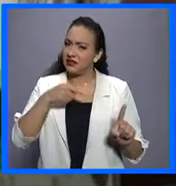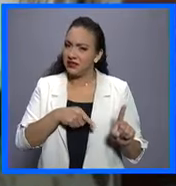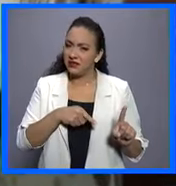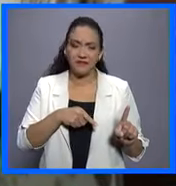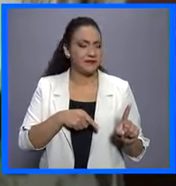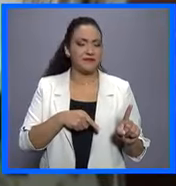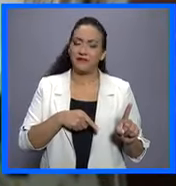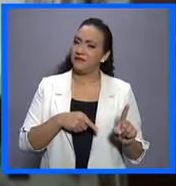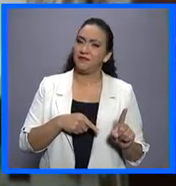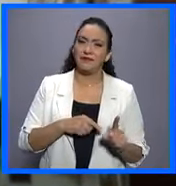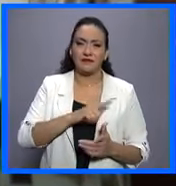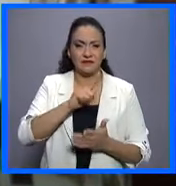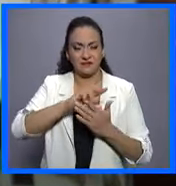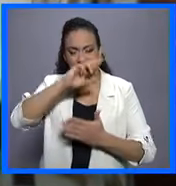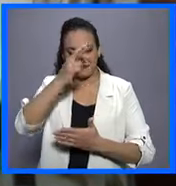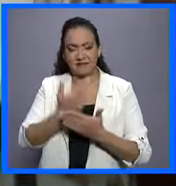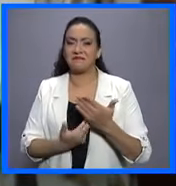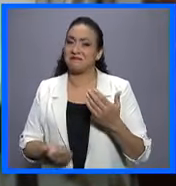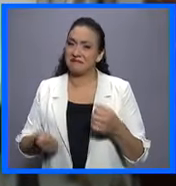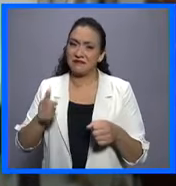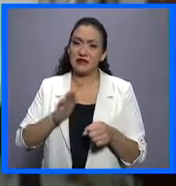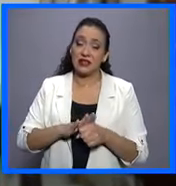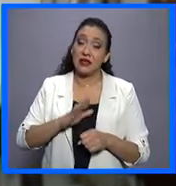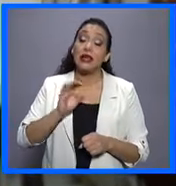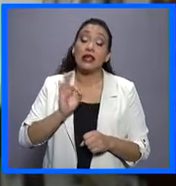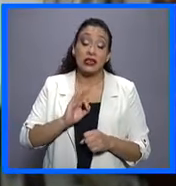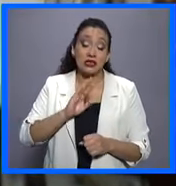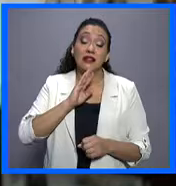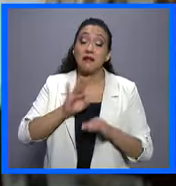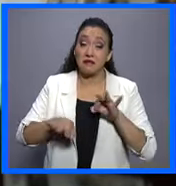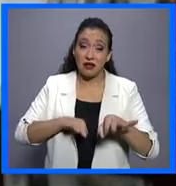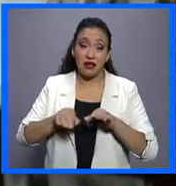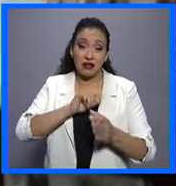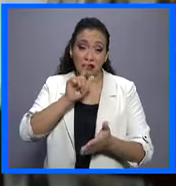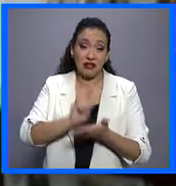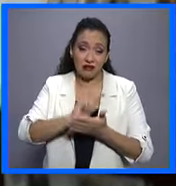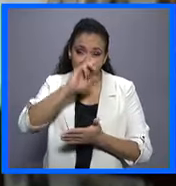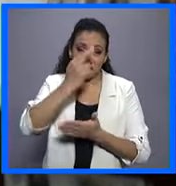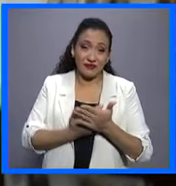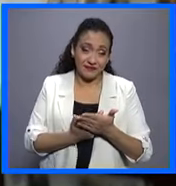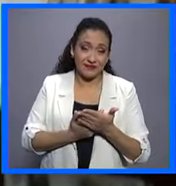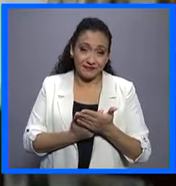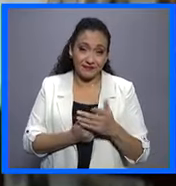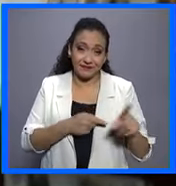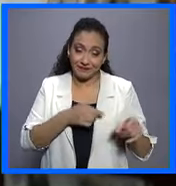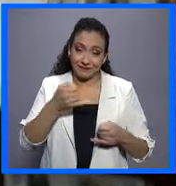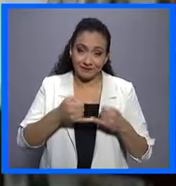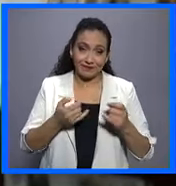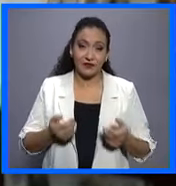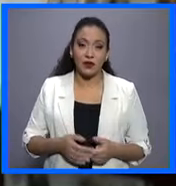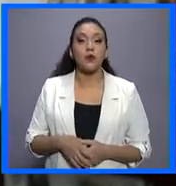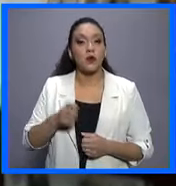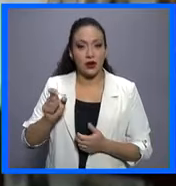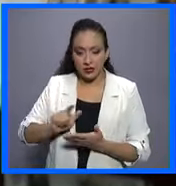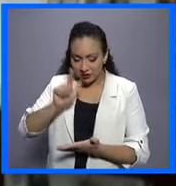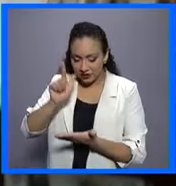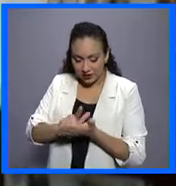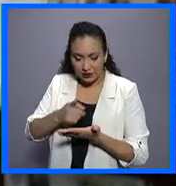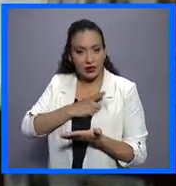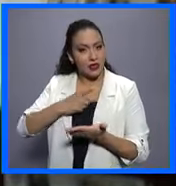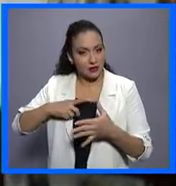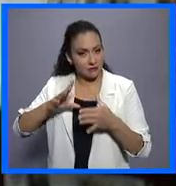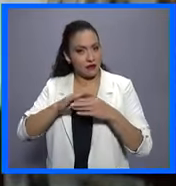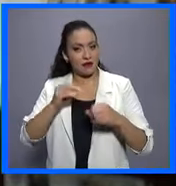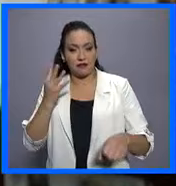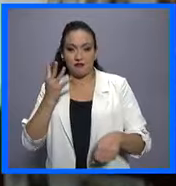faltas administrativas y quizá delitos. Entonces simplemente decir que es la ley